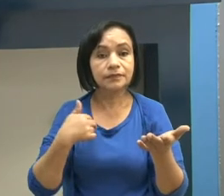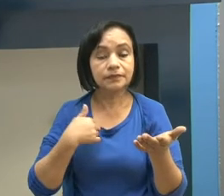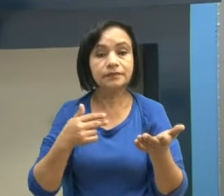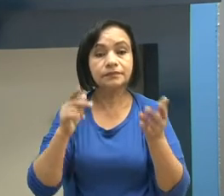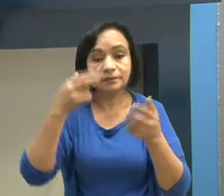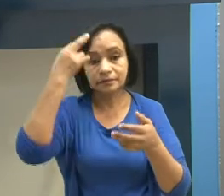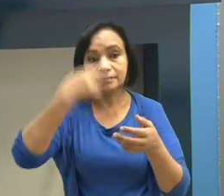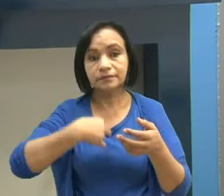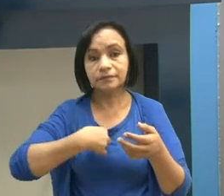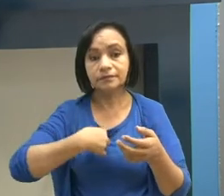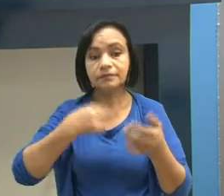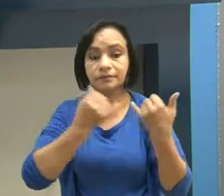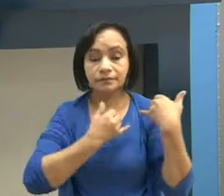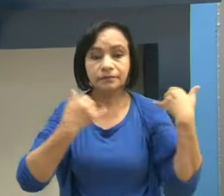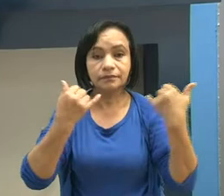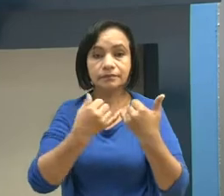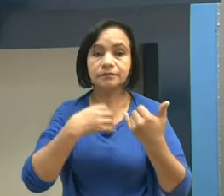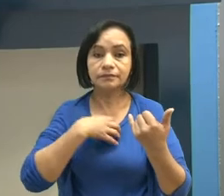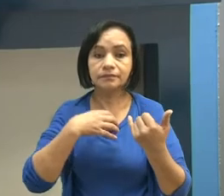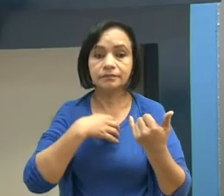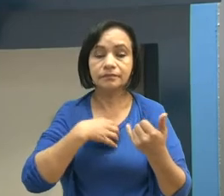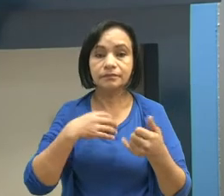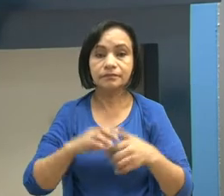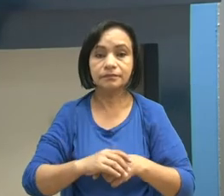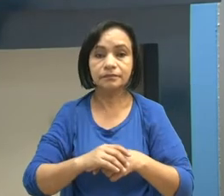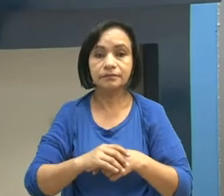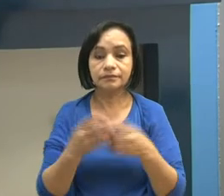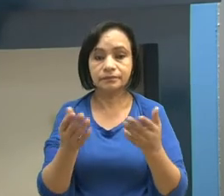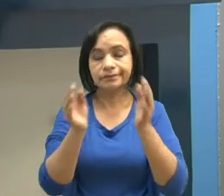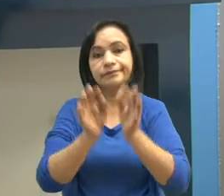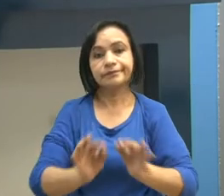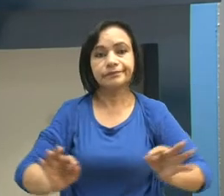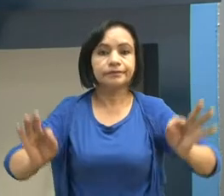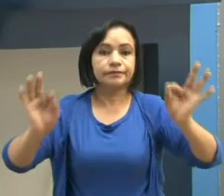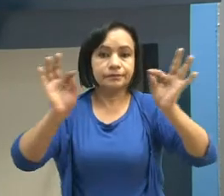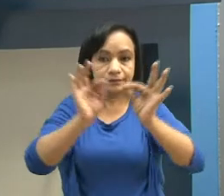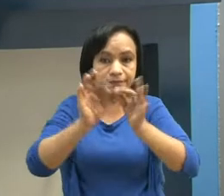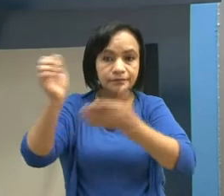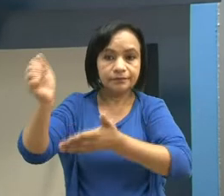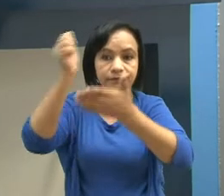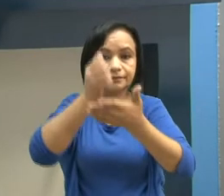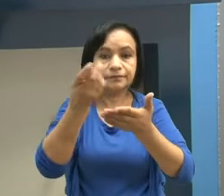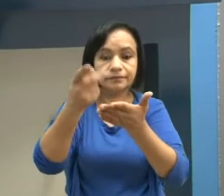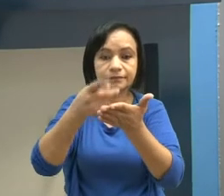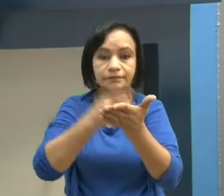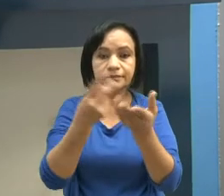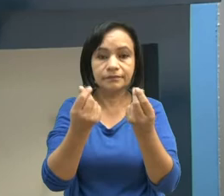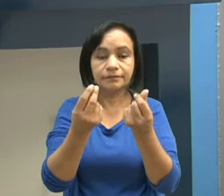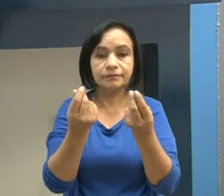esa responsabilidad como instituciones que tenemos recursos muy importantes asignados en nuestro presupuesto,